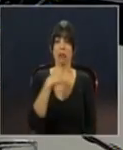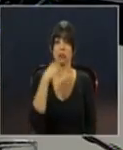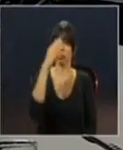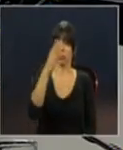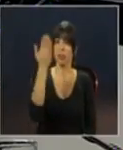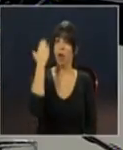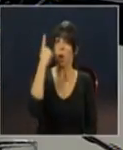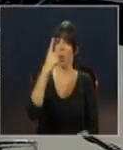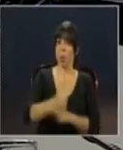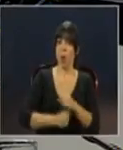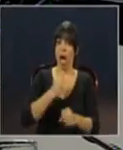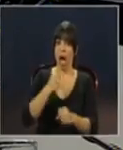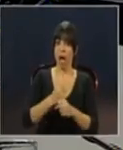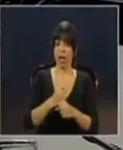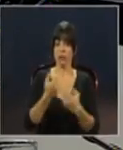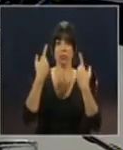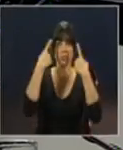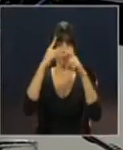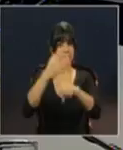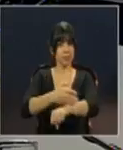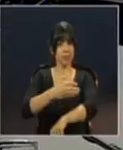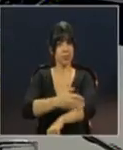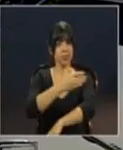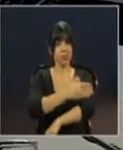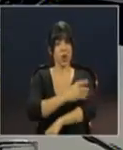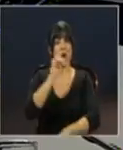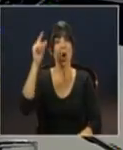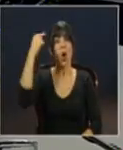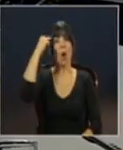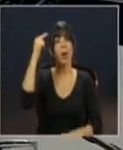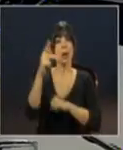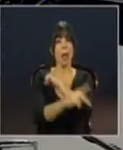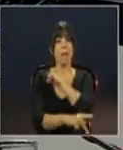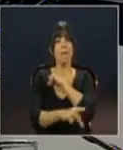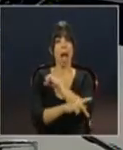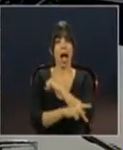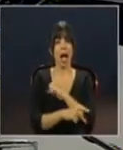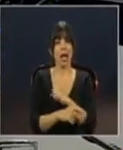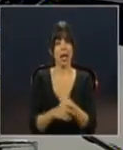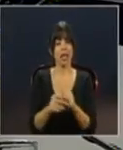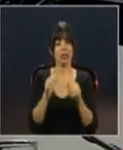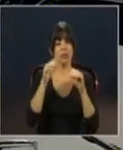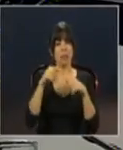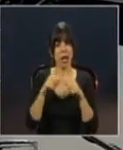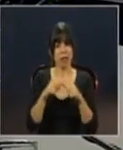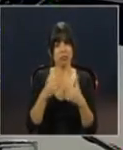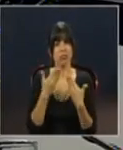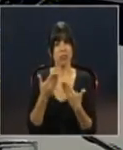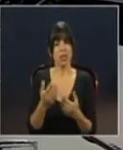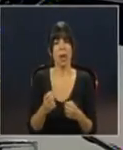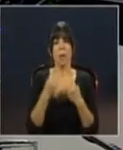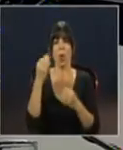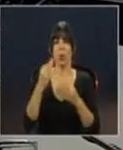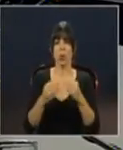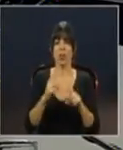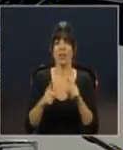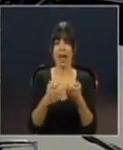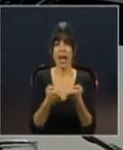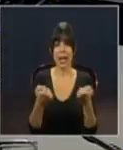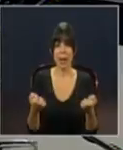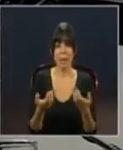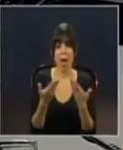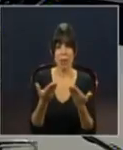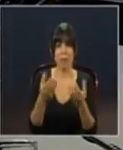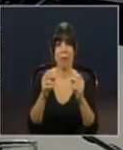año y hemos avanzado. El Gobierno de la República está resuelto a dotar al Poder Judicial de herramientas que le